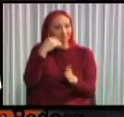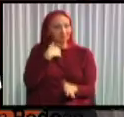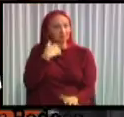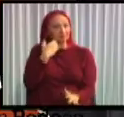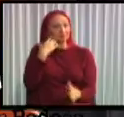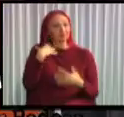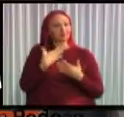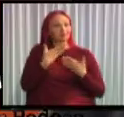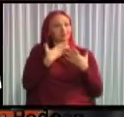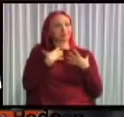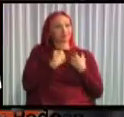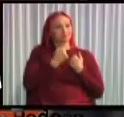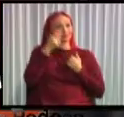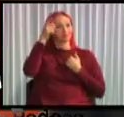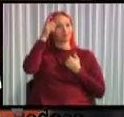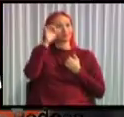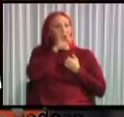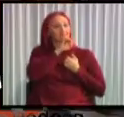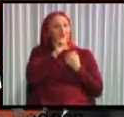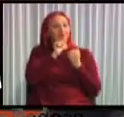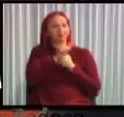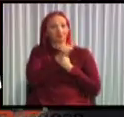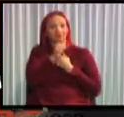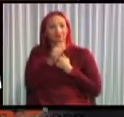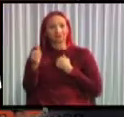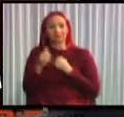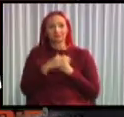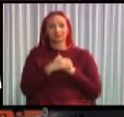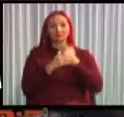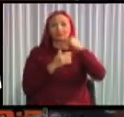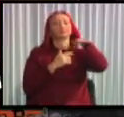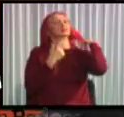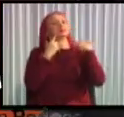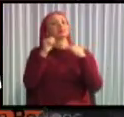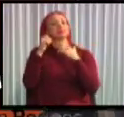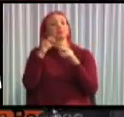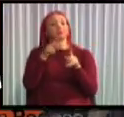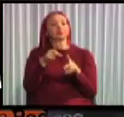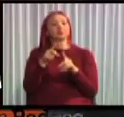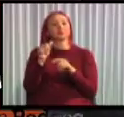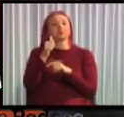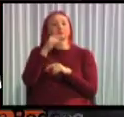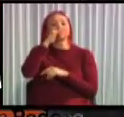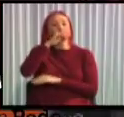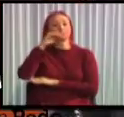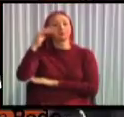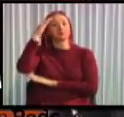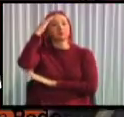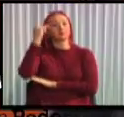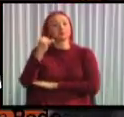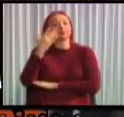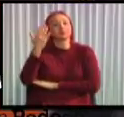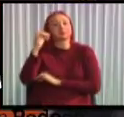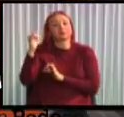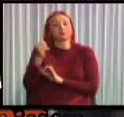grado de confianza obviamente con otros o con otras personas, con otros niños. ¿Por qué? Porque el juego era ese, era